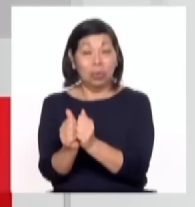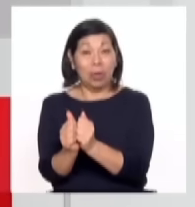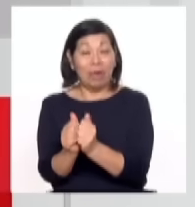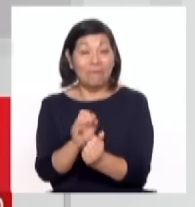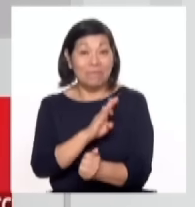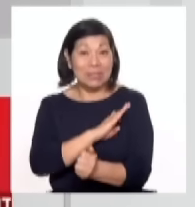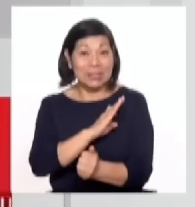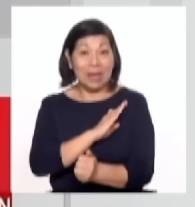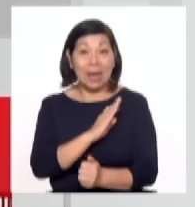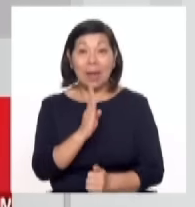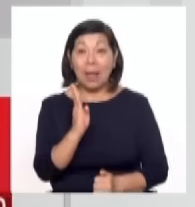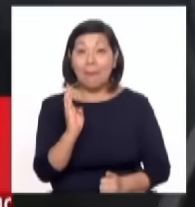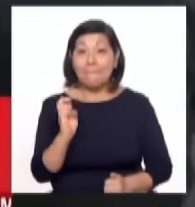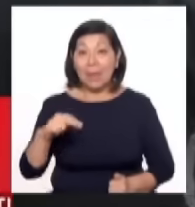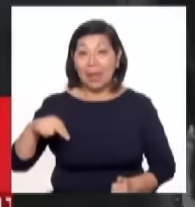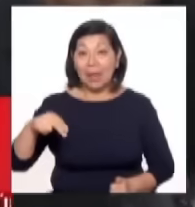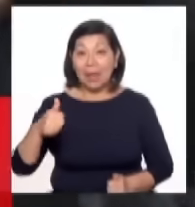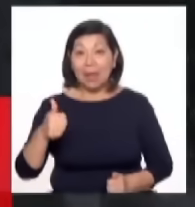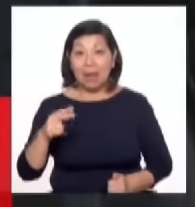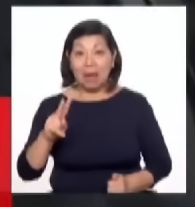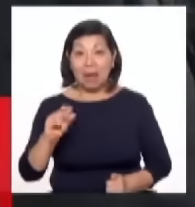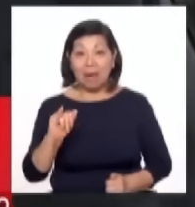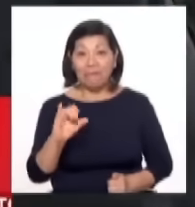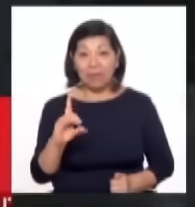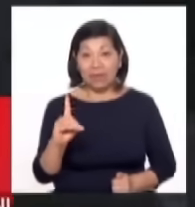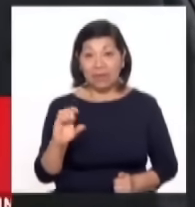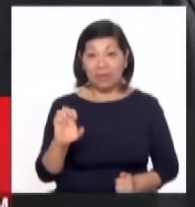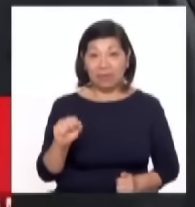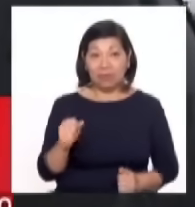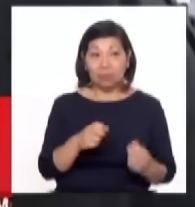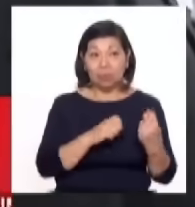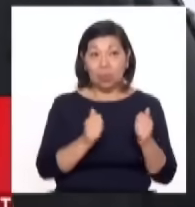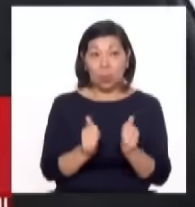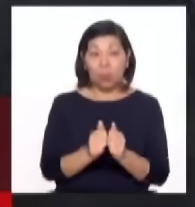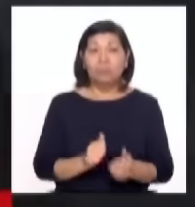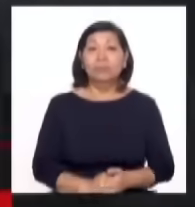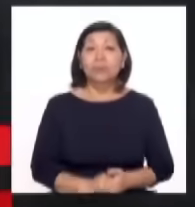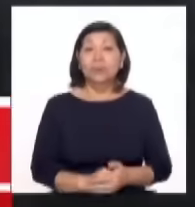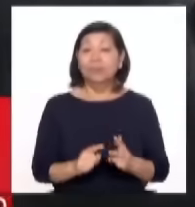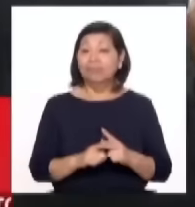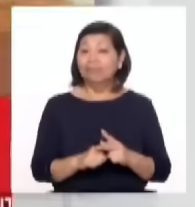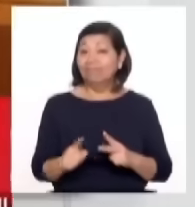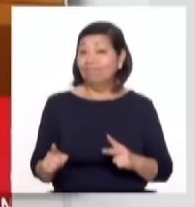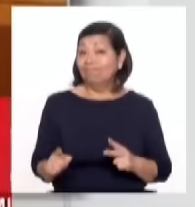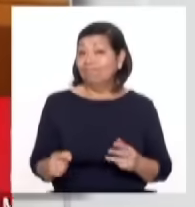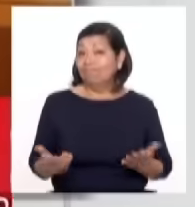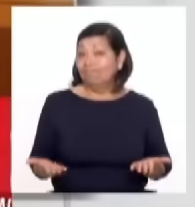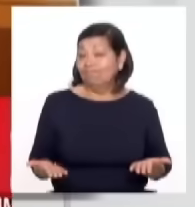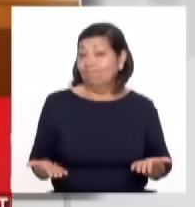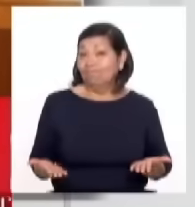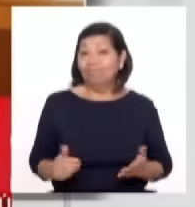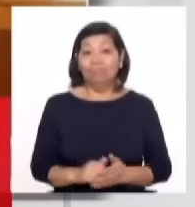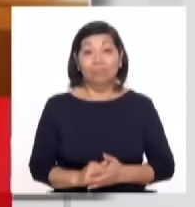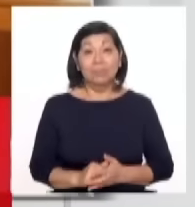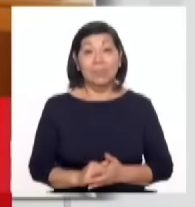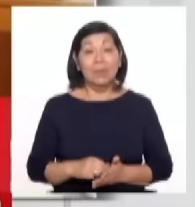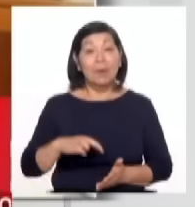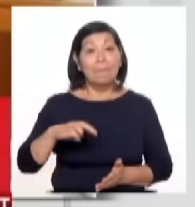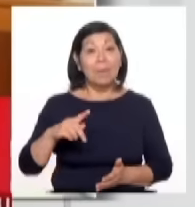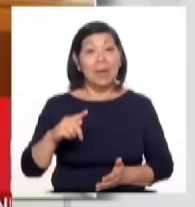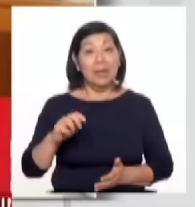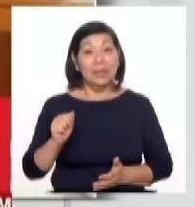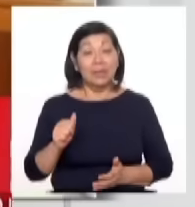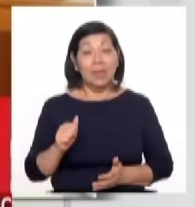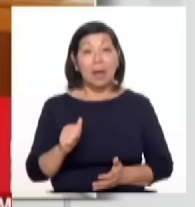de transferencia de la gestión actual de la fiscal. Su salida coincide con la de Marita